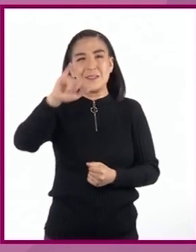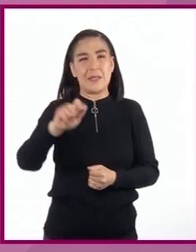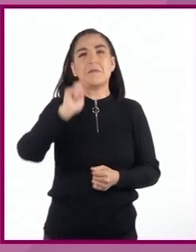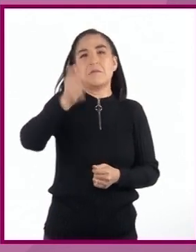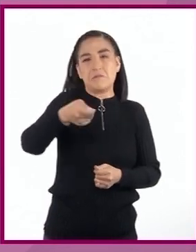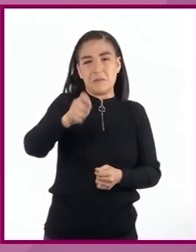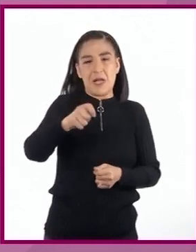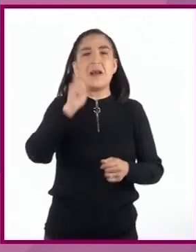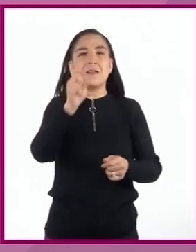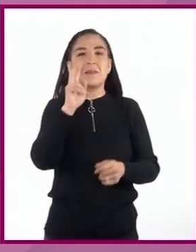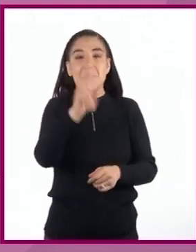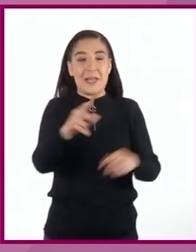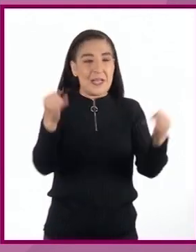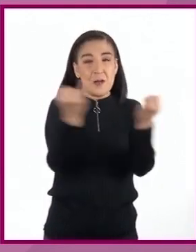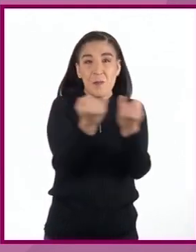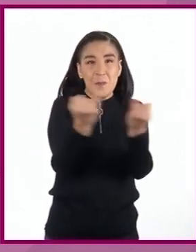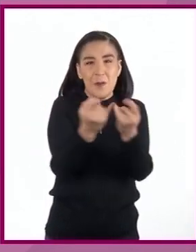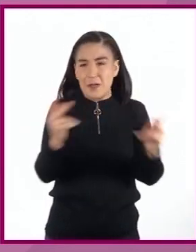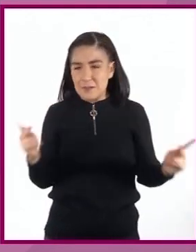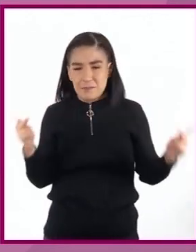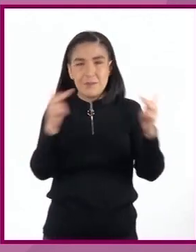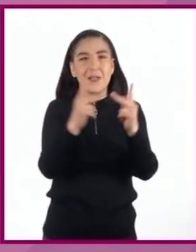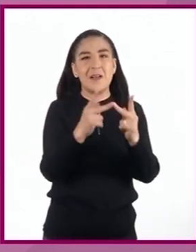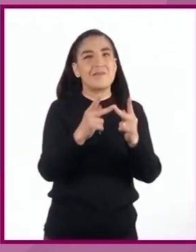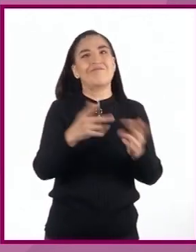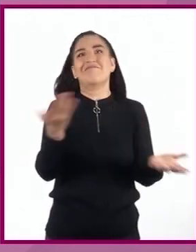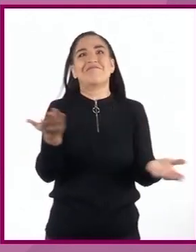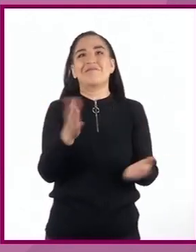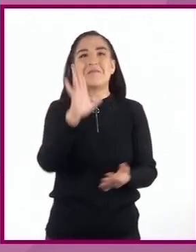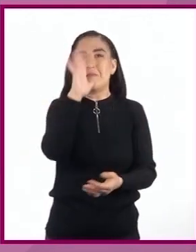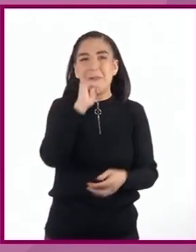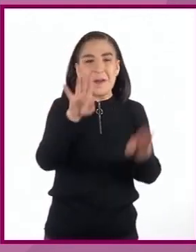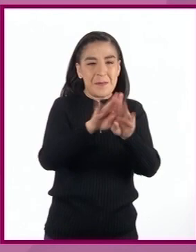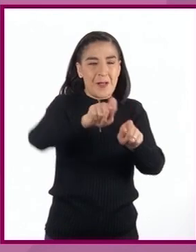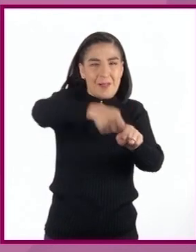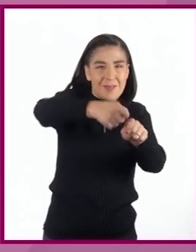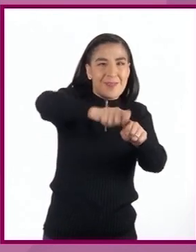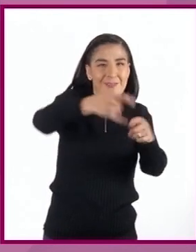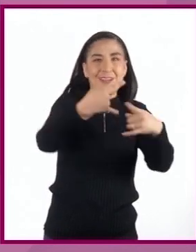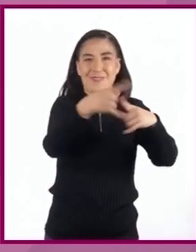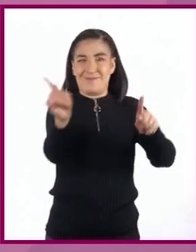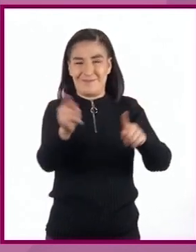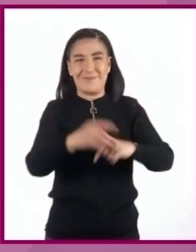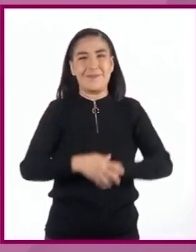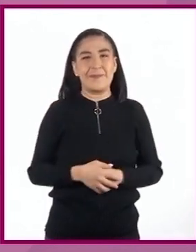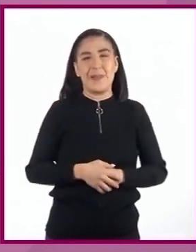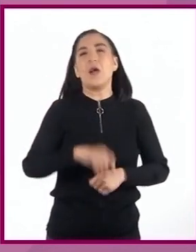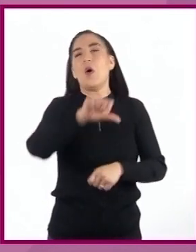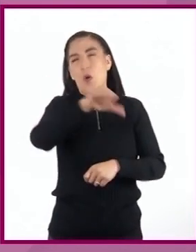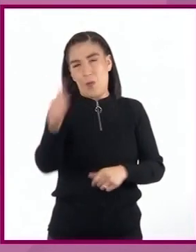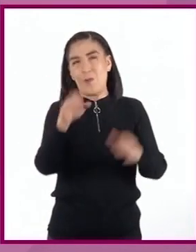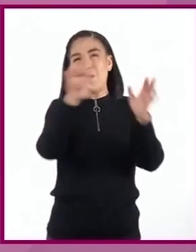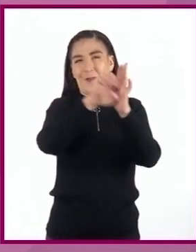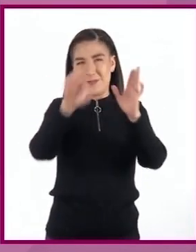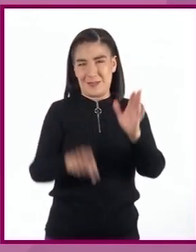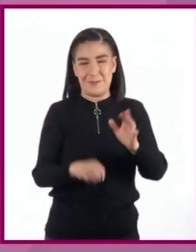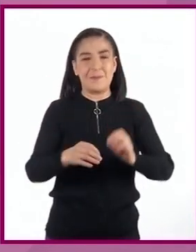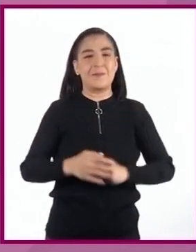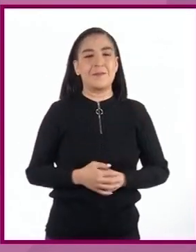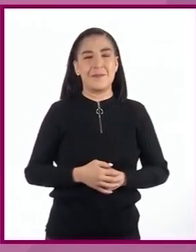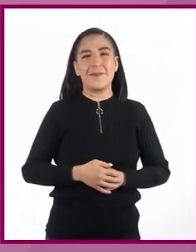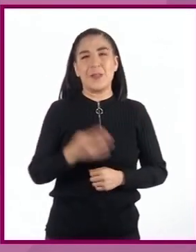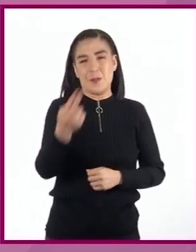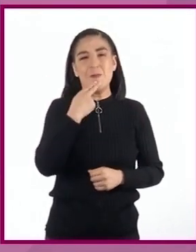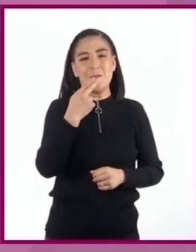fueran idénticas, jamás podríamos abrir las puertas. Otro ejemplo de congruencia que utilizan figuras como